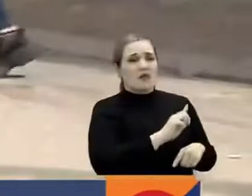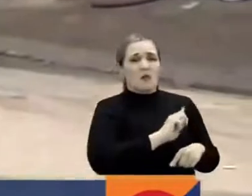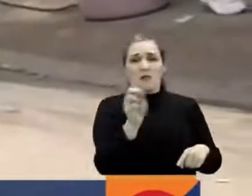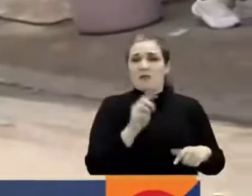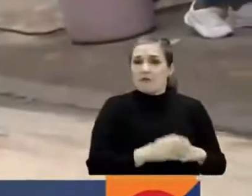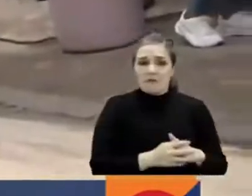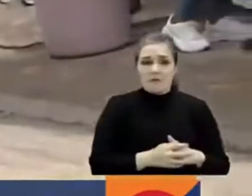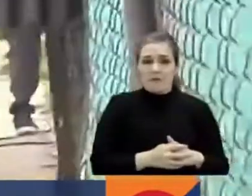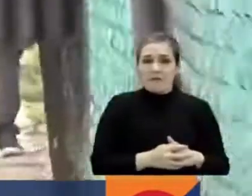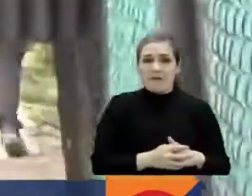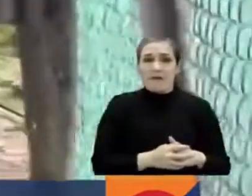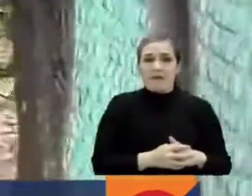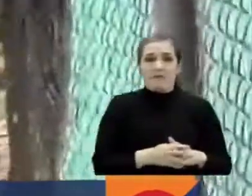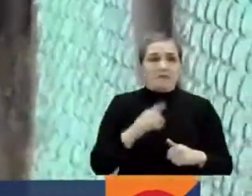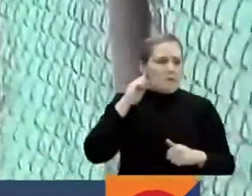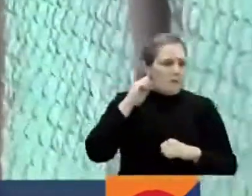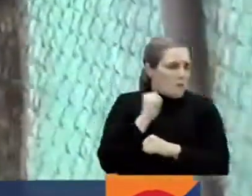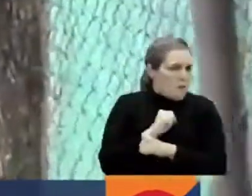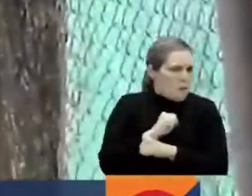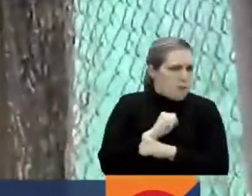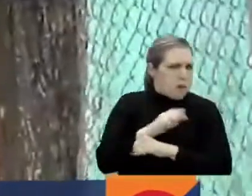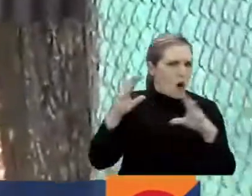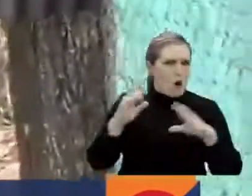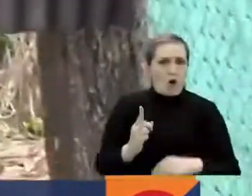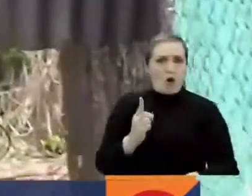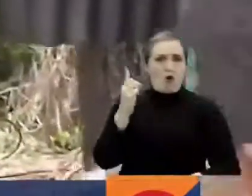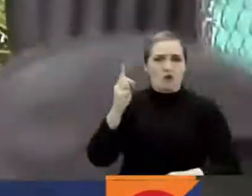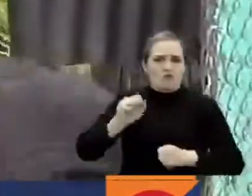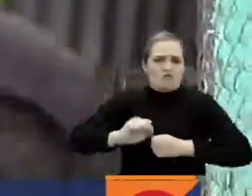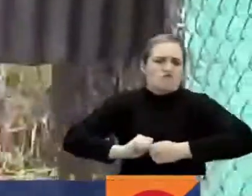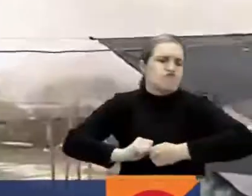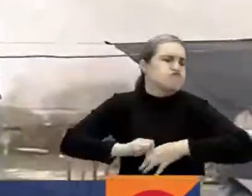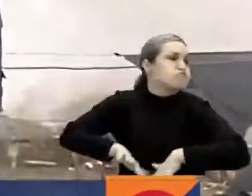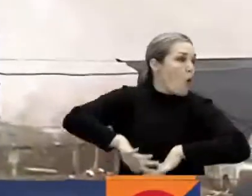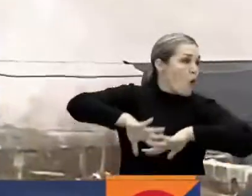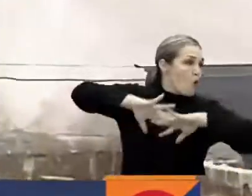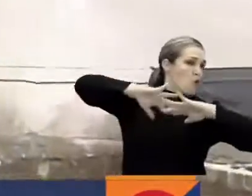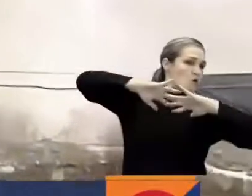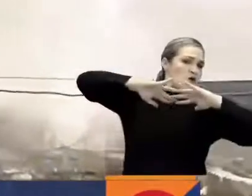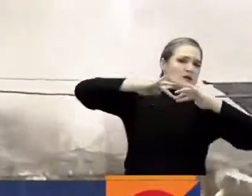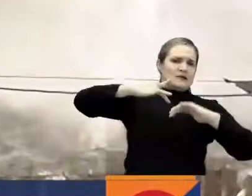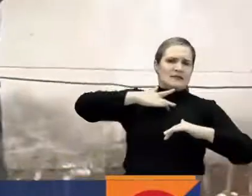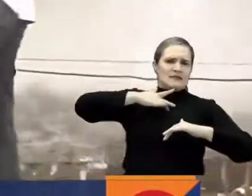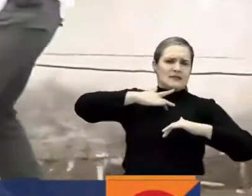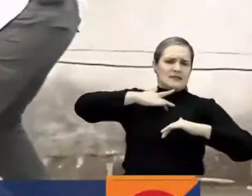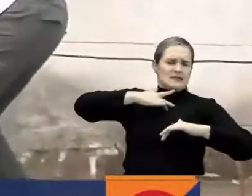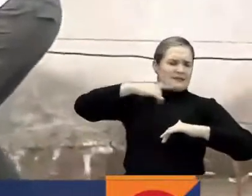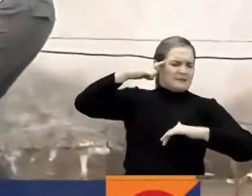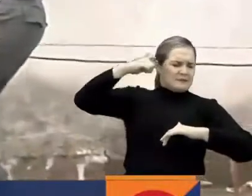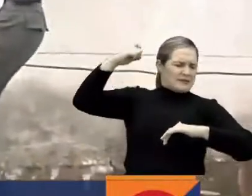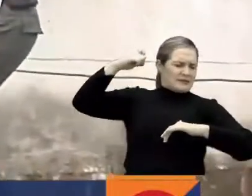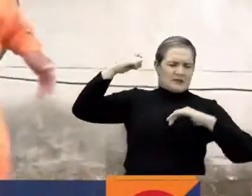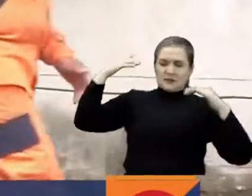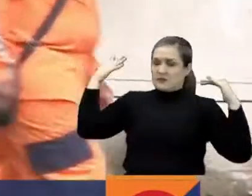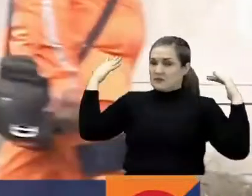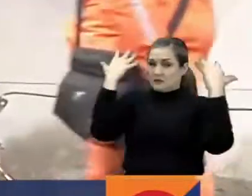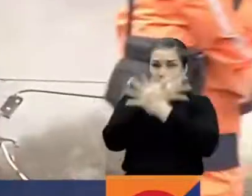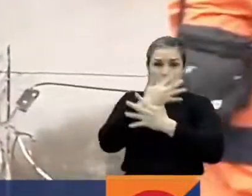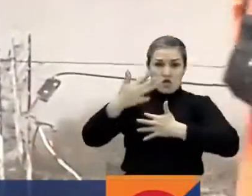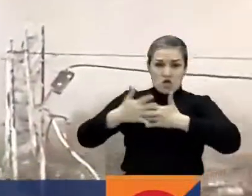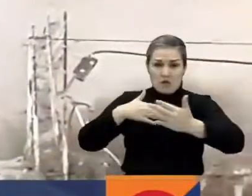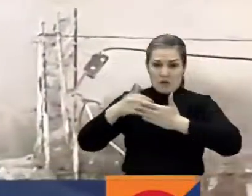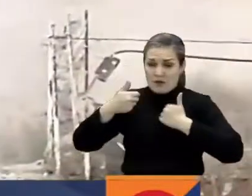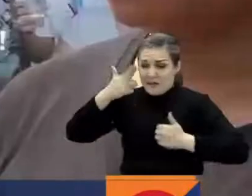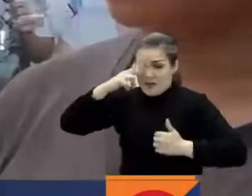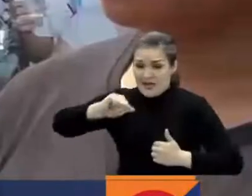Cuando Ana Quintero escuchó el primer estallido, sintió que la onda expansiva la golpeó. No le importó quedar aturdida. Dice que la prioridad fue proteger